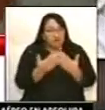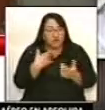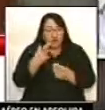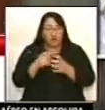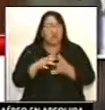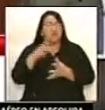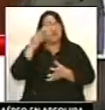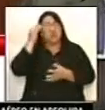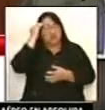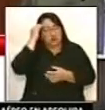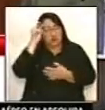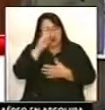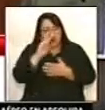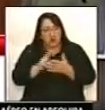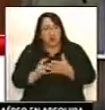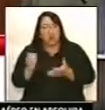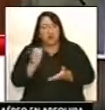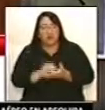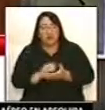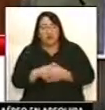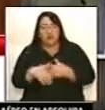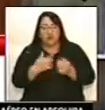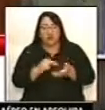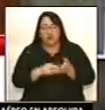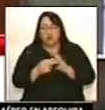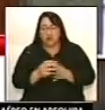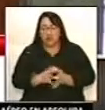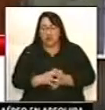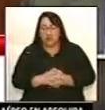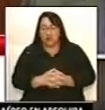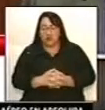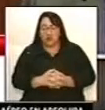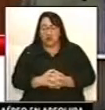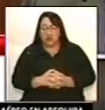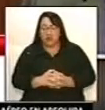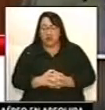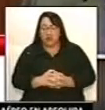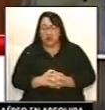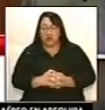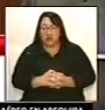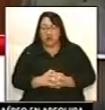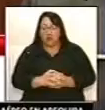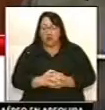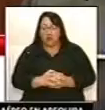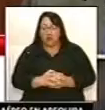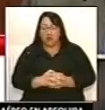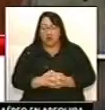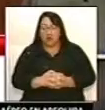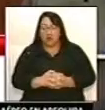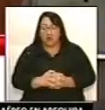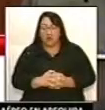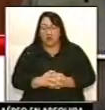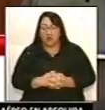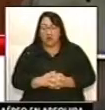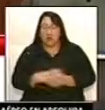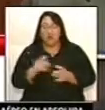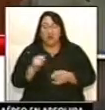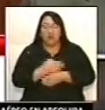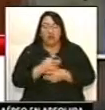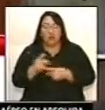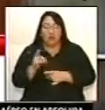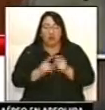entere mucho más qué significa que los bienes de consumo venzan